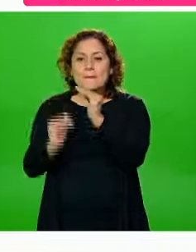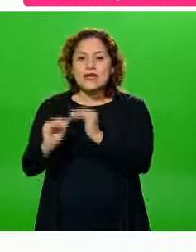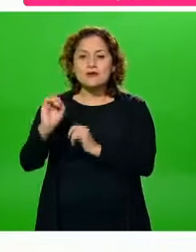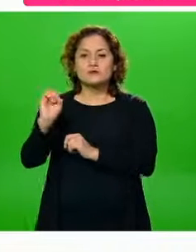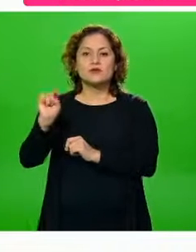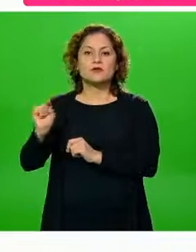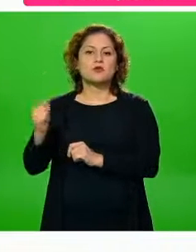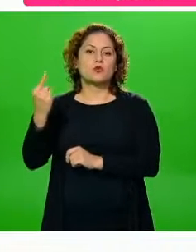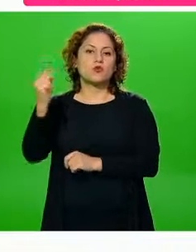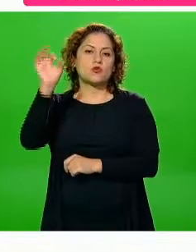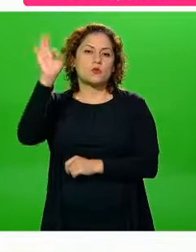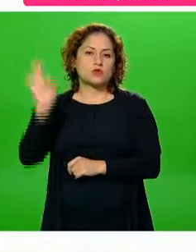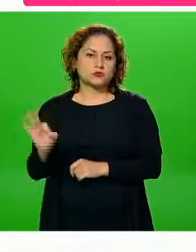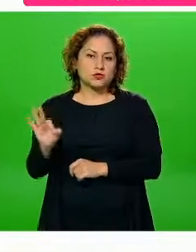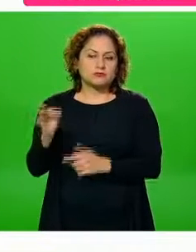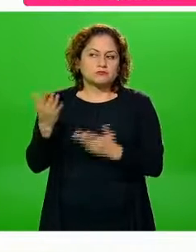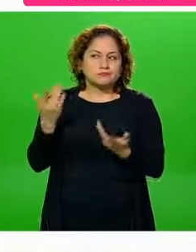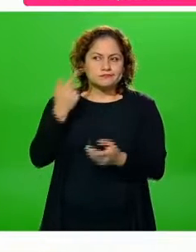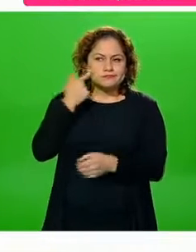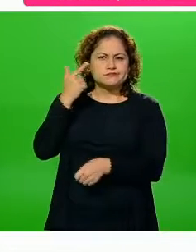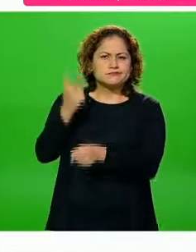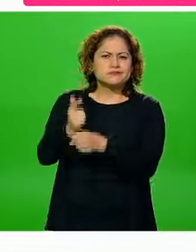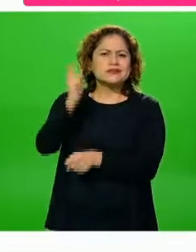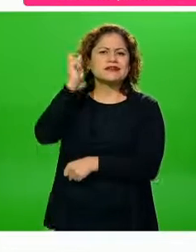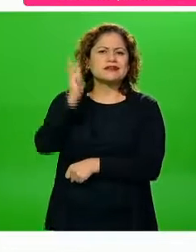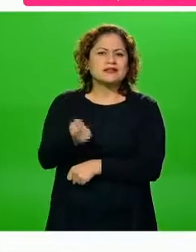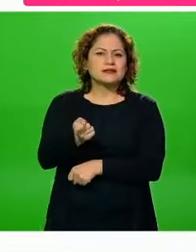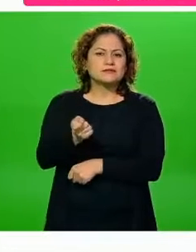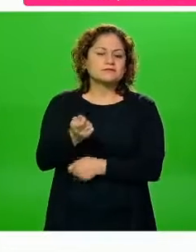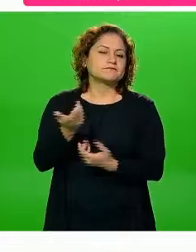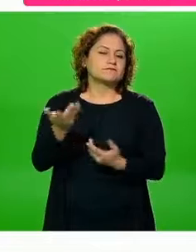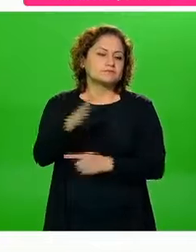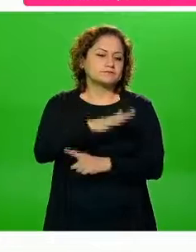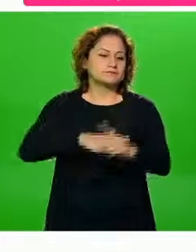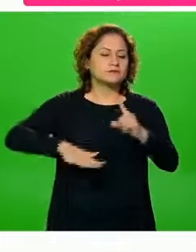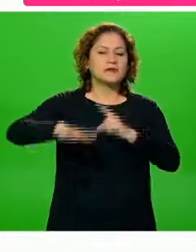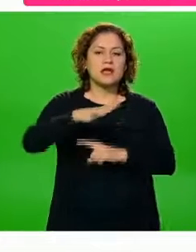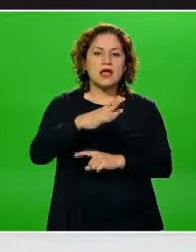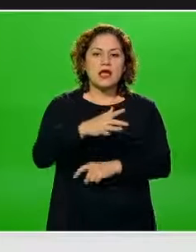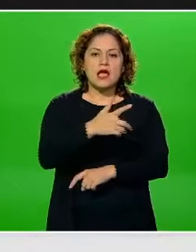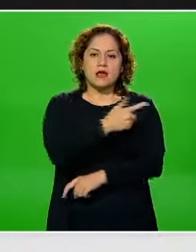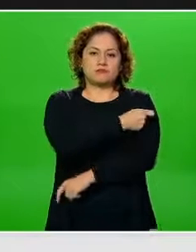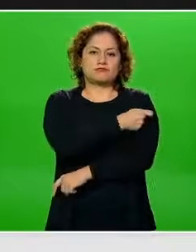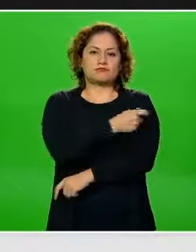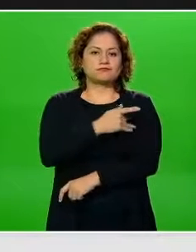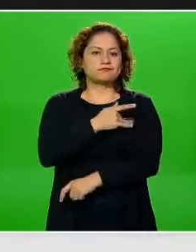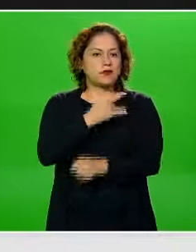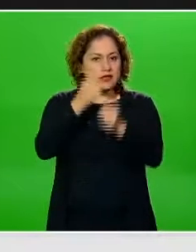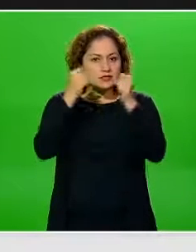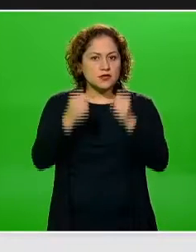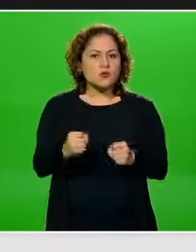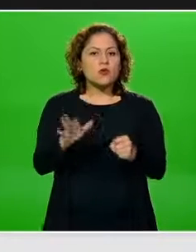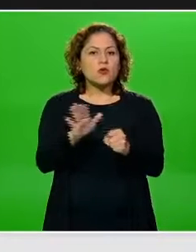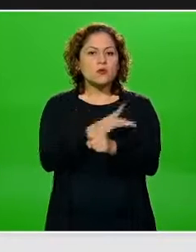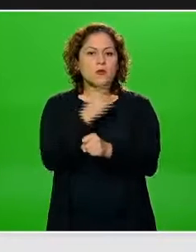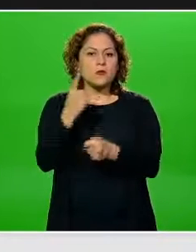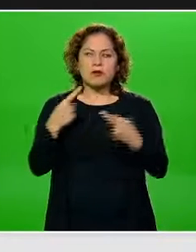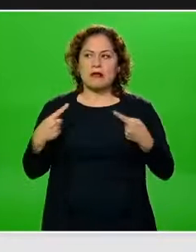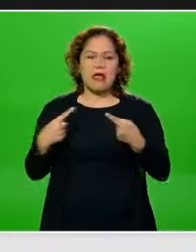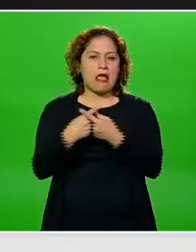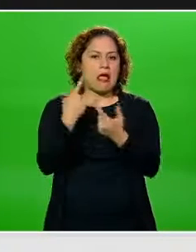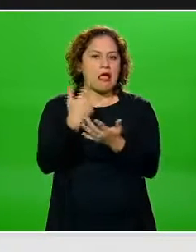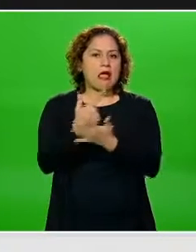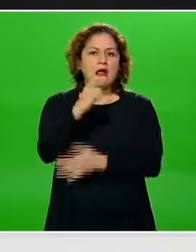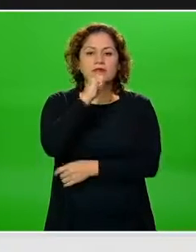0.1%. ¿Esto en qué se traduce? Se traduce en seguridad de la vacuna, es decir, menos del 0.1%